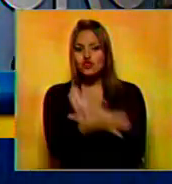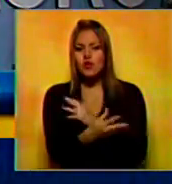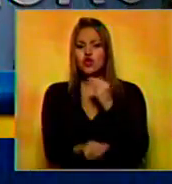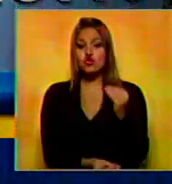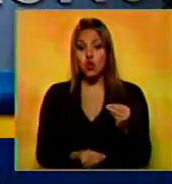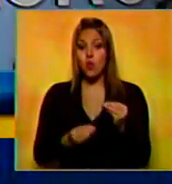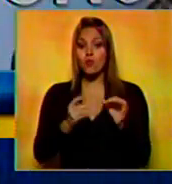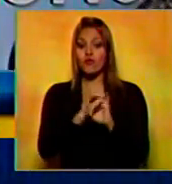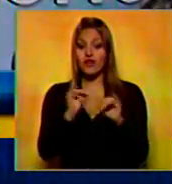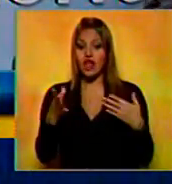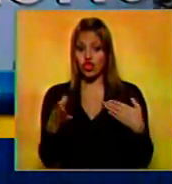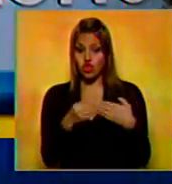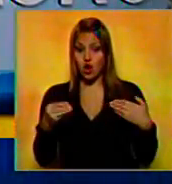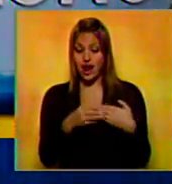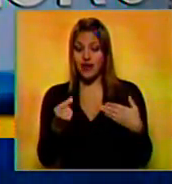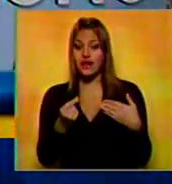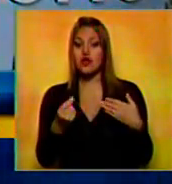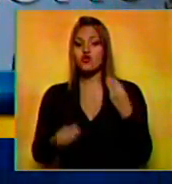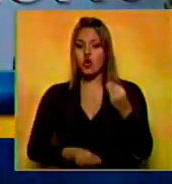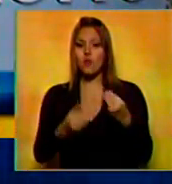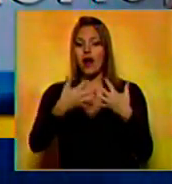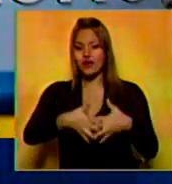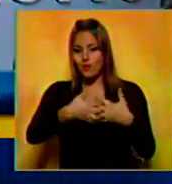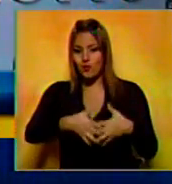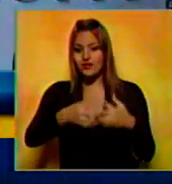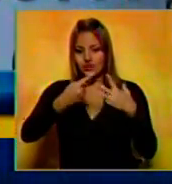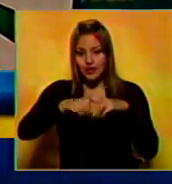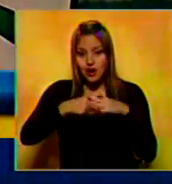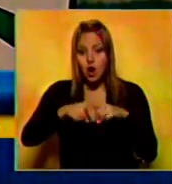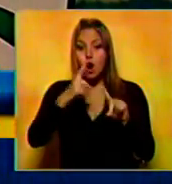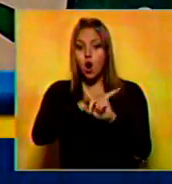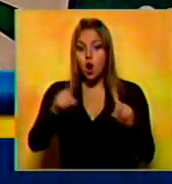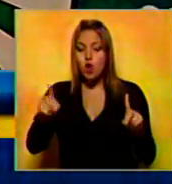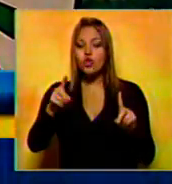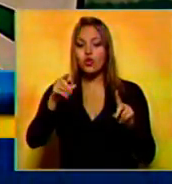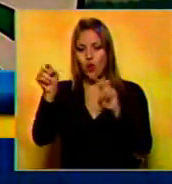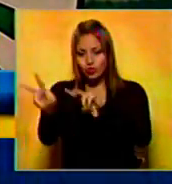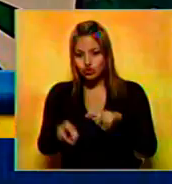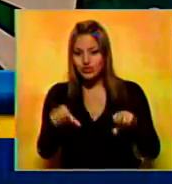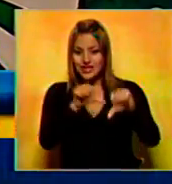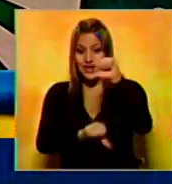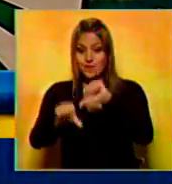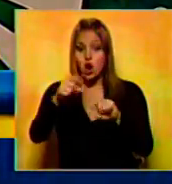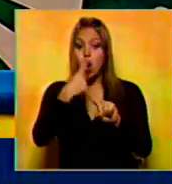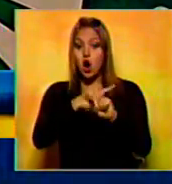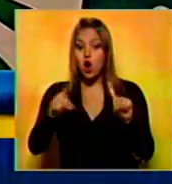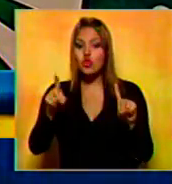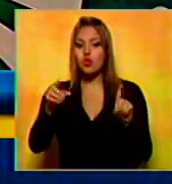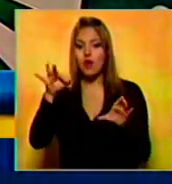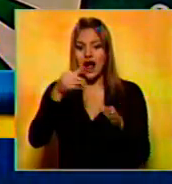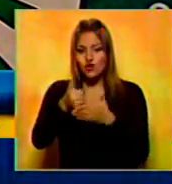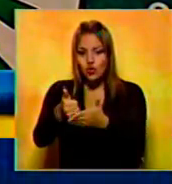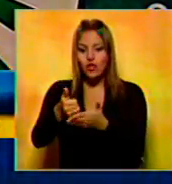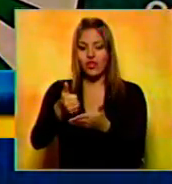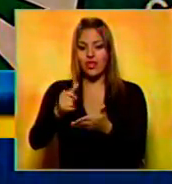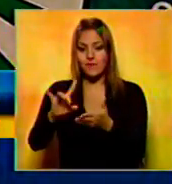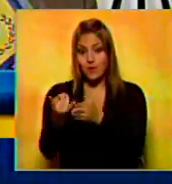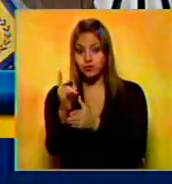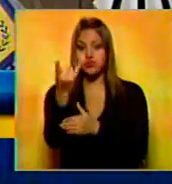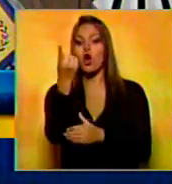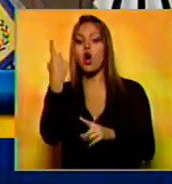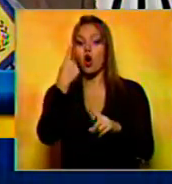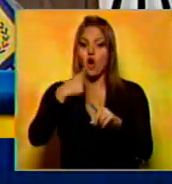la liquidación de divisas para repuestos de maquinarias, agroquímicos y fertilizantes, así como la ampliación de la cartera agrícola en el